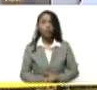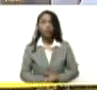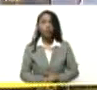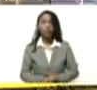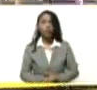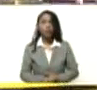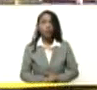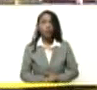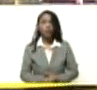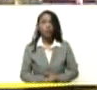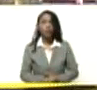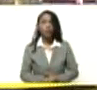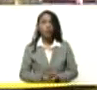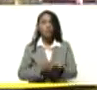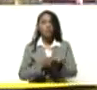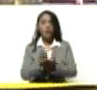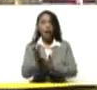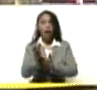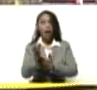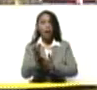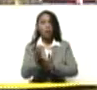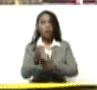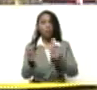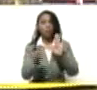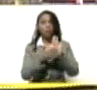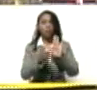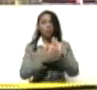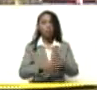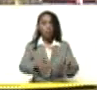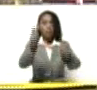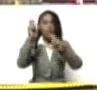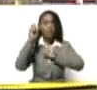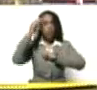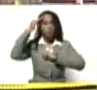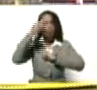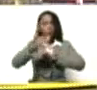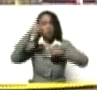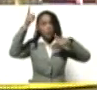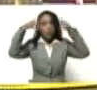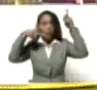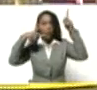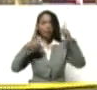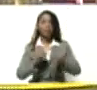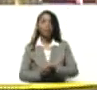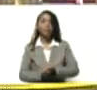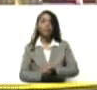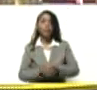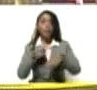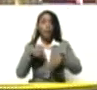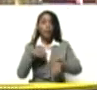fiel al legado maravilloso del comandante Chávez y a esta era bicentenaria